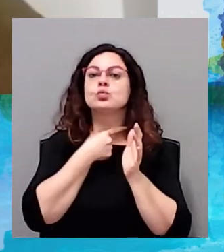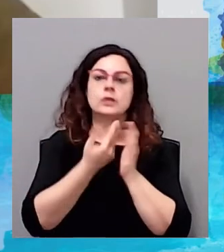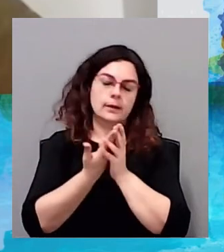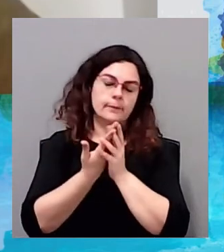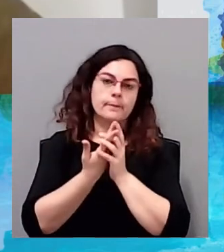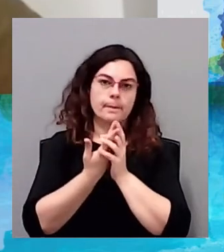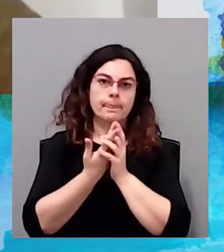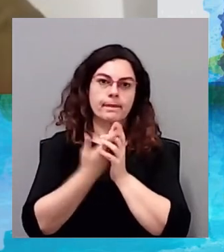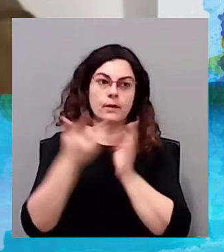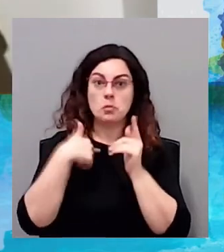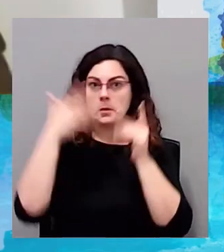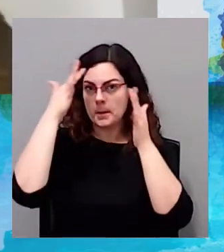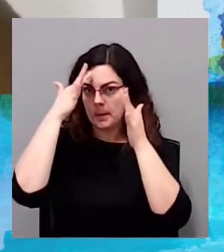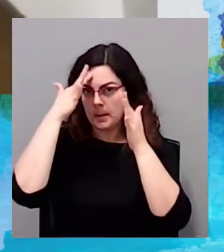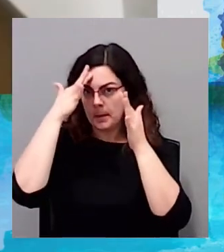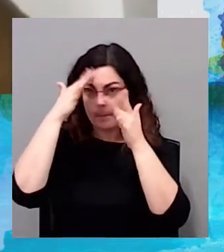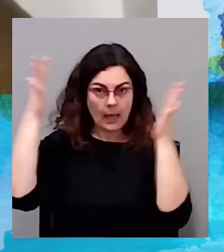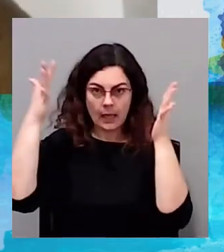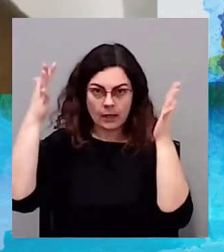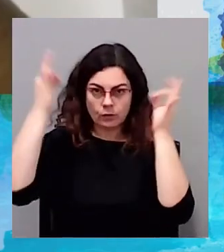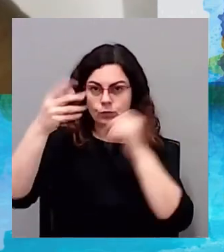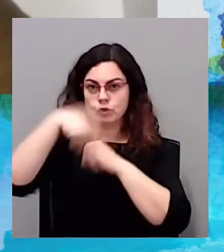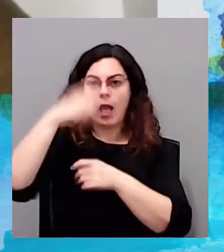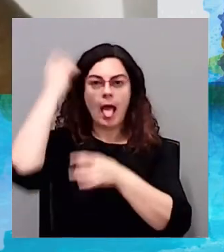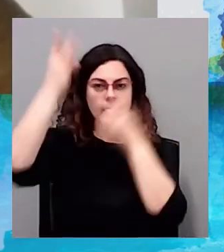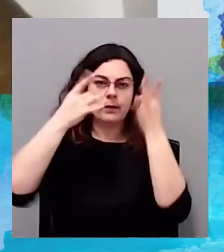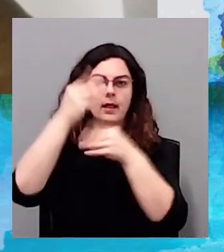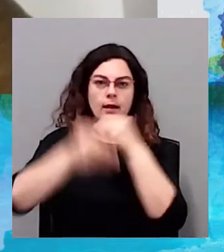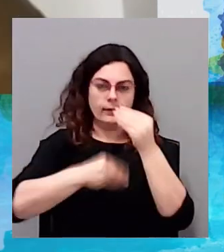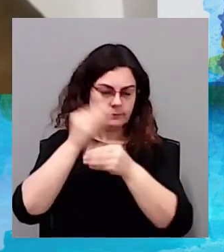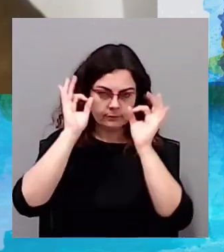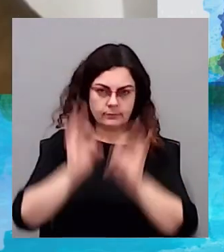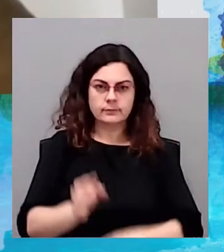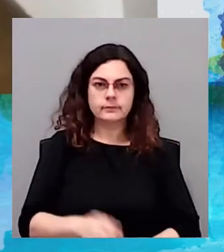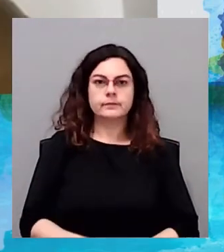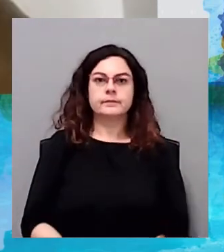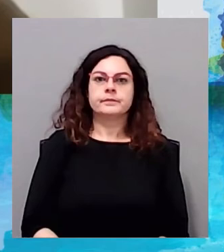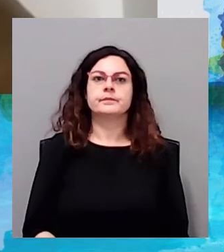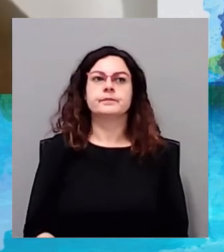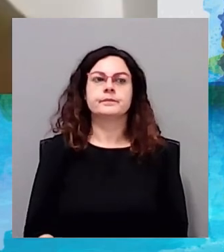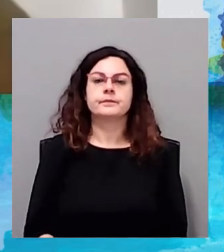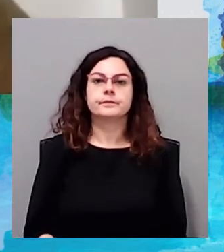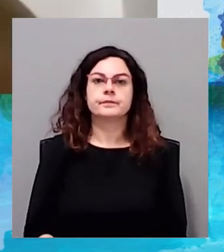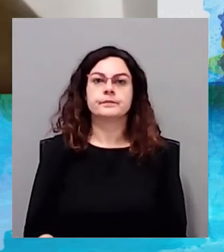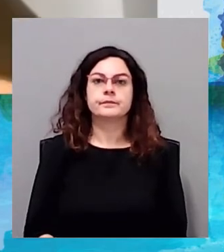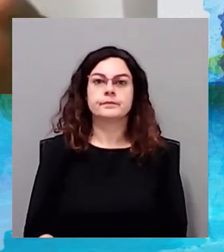yo me imagino que estabais todos haciéndolas, las actividades, pero vamos a, como podéis